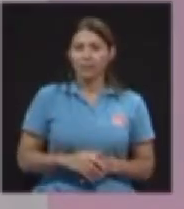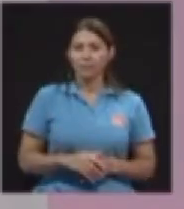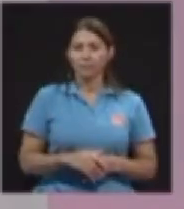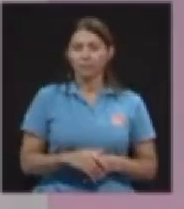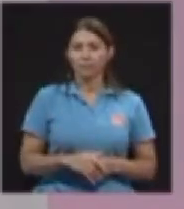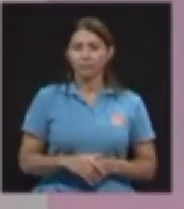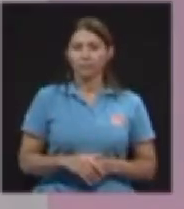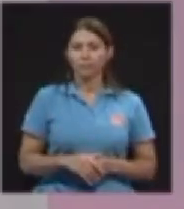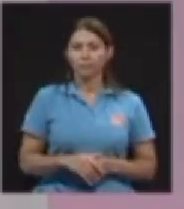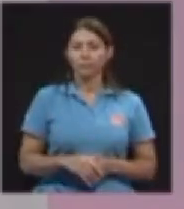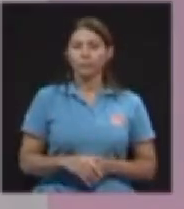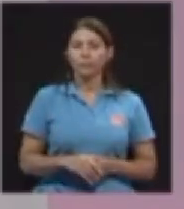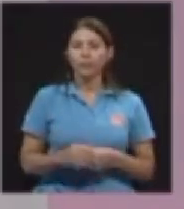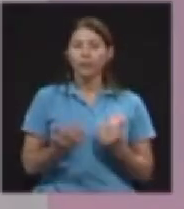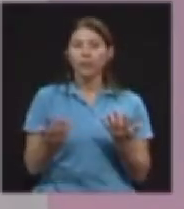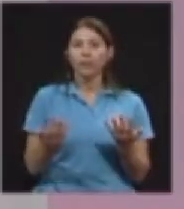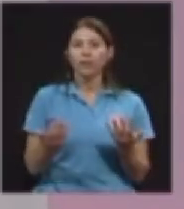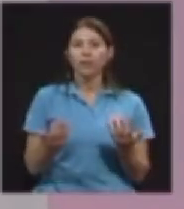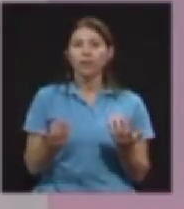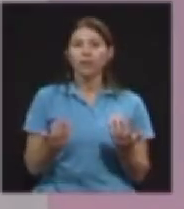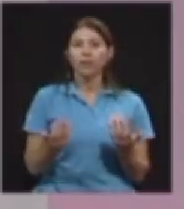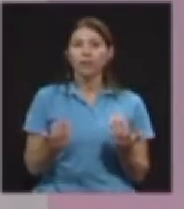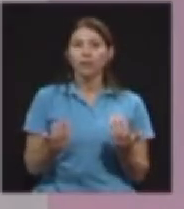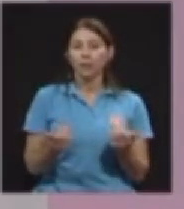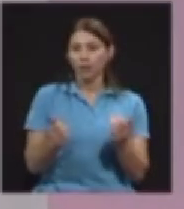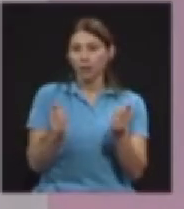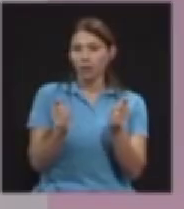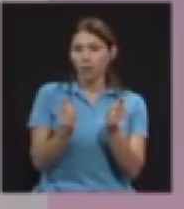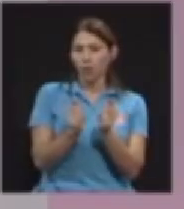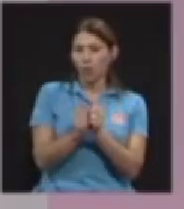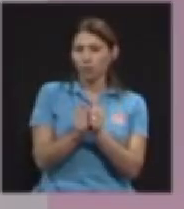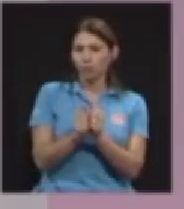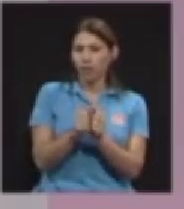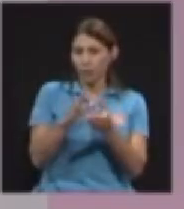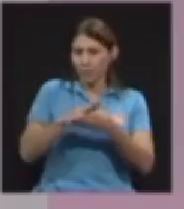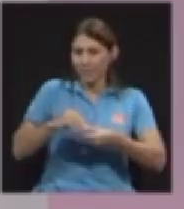y con la alusión de John Nash al principio,